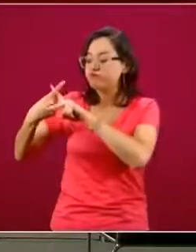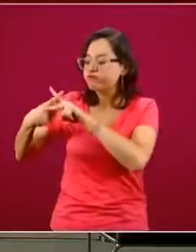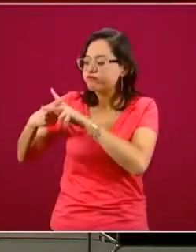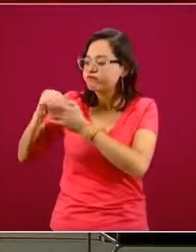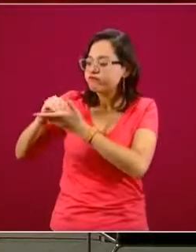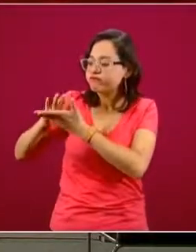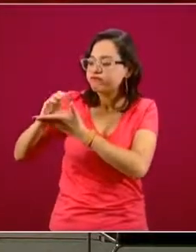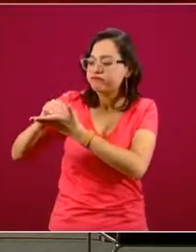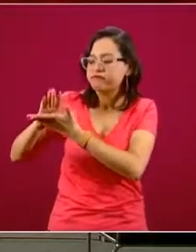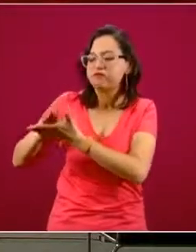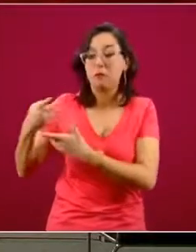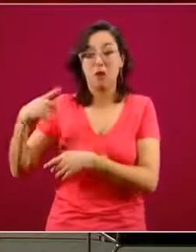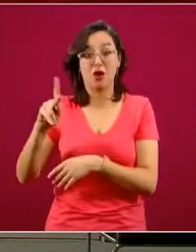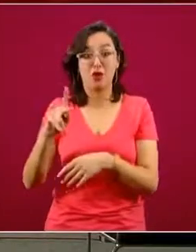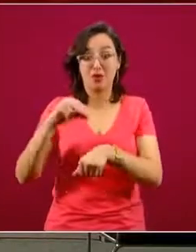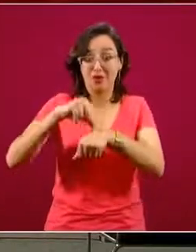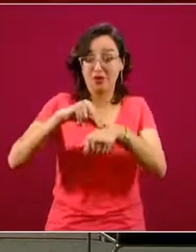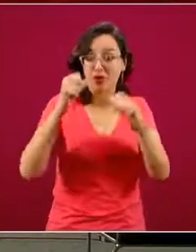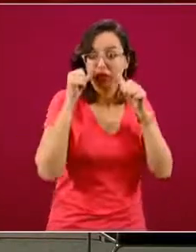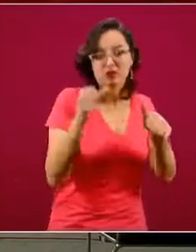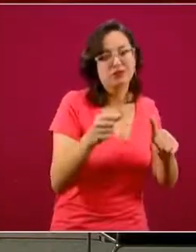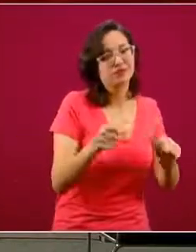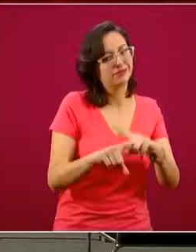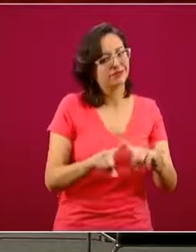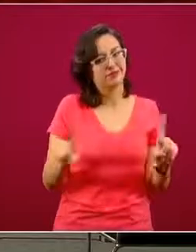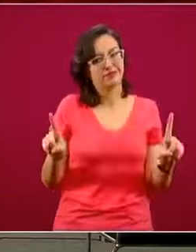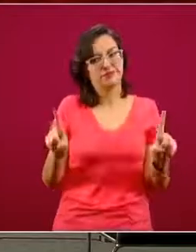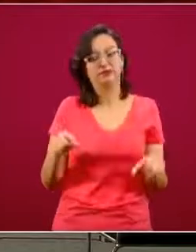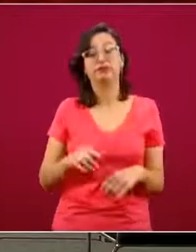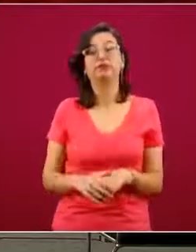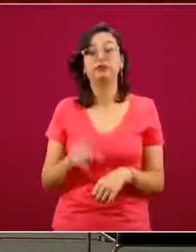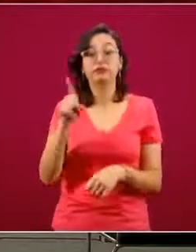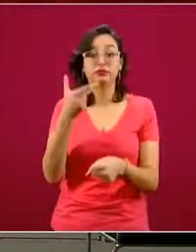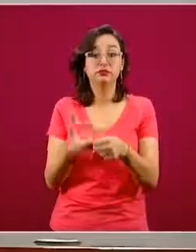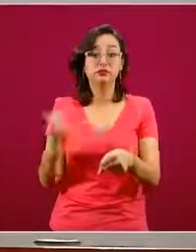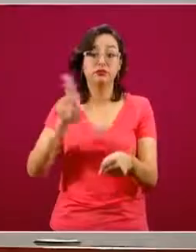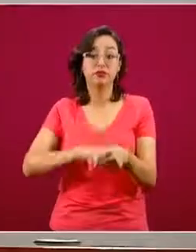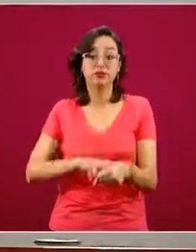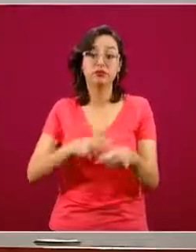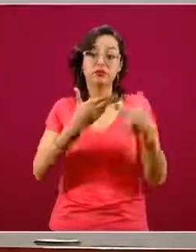debe haber condicionamiento para ello. Aquellos hospitales públicos que han